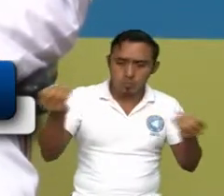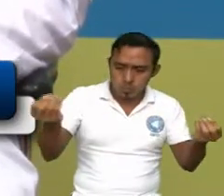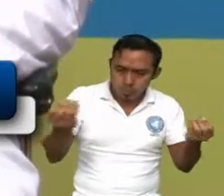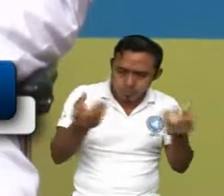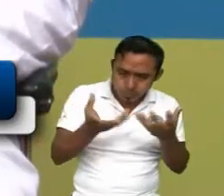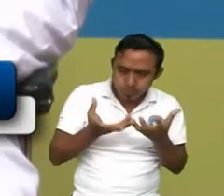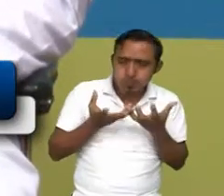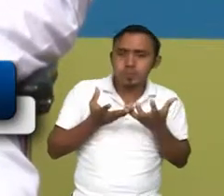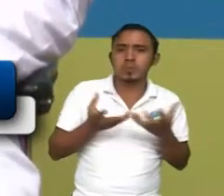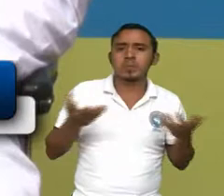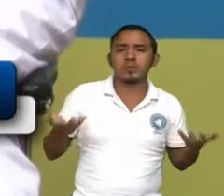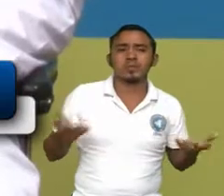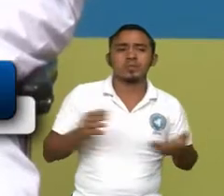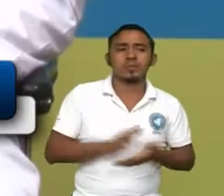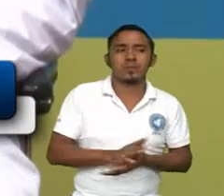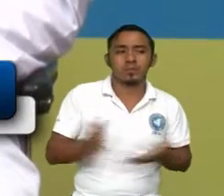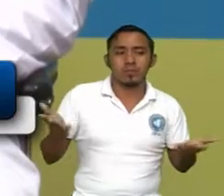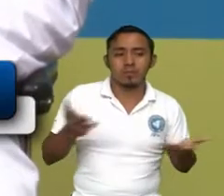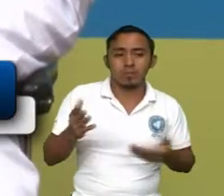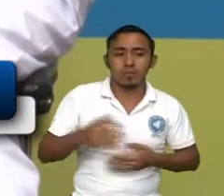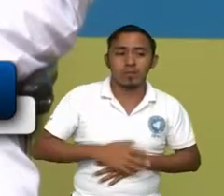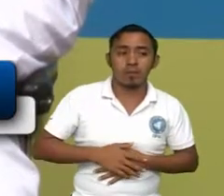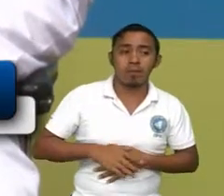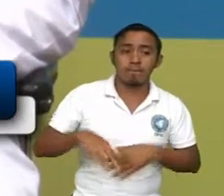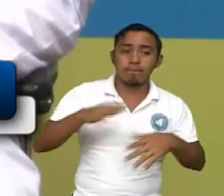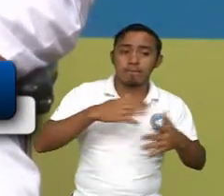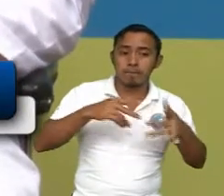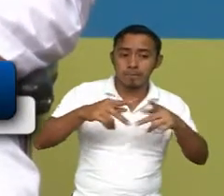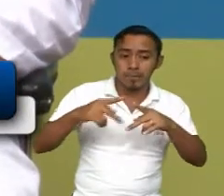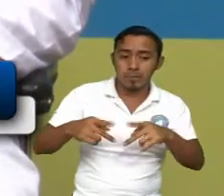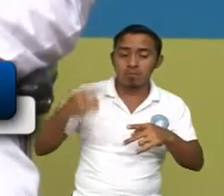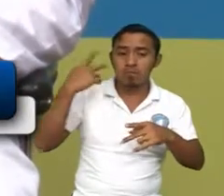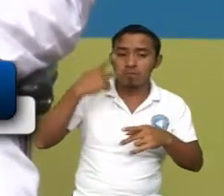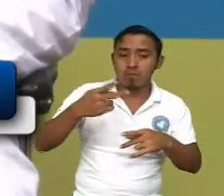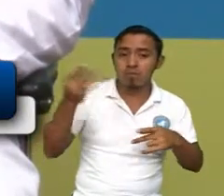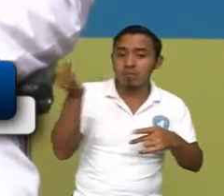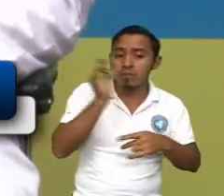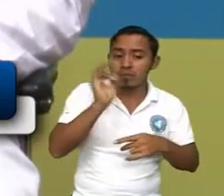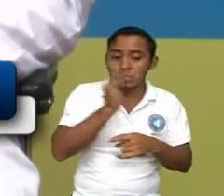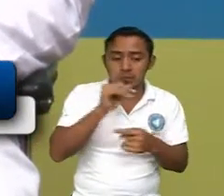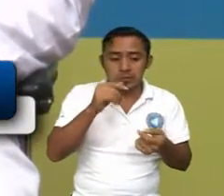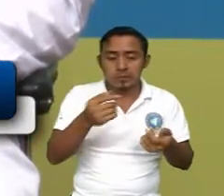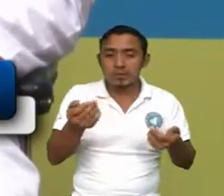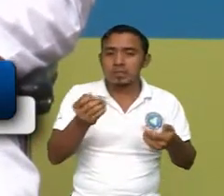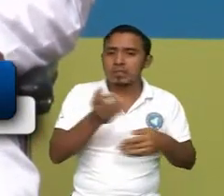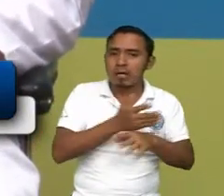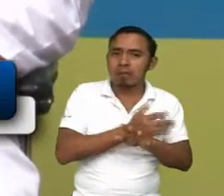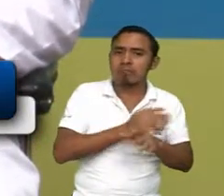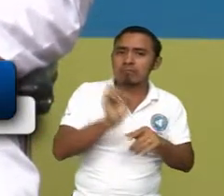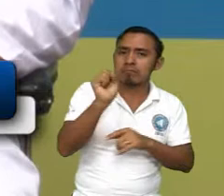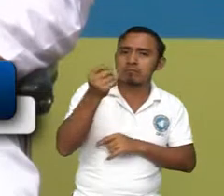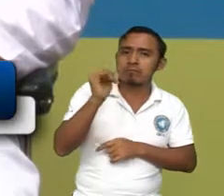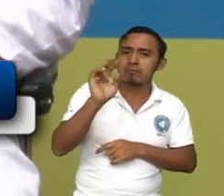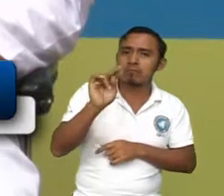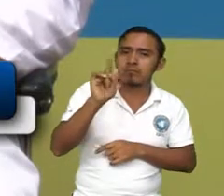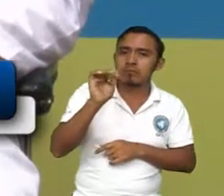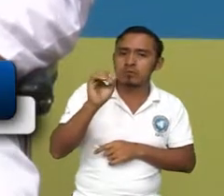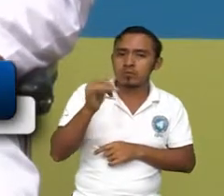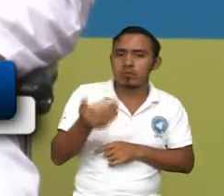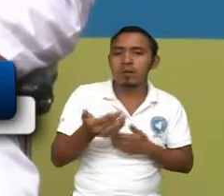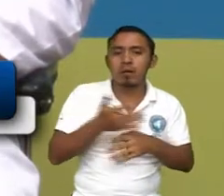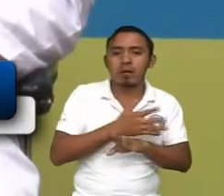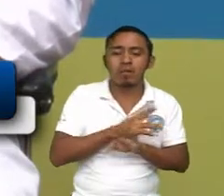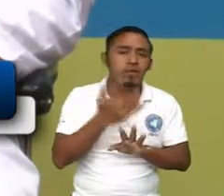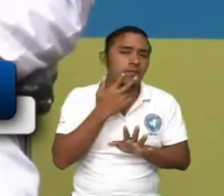más florido los signos y síntomas de esta enfermedad que anteriormente tal vez nosotros no lo notábamos